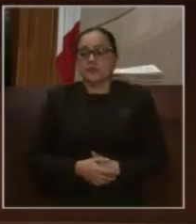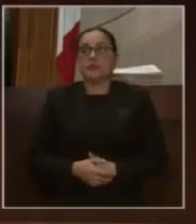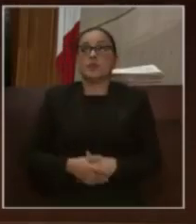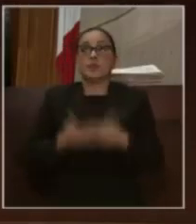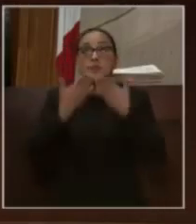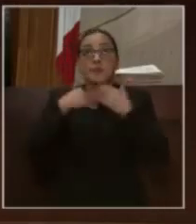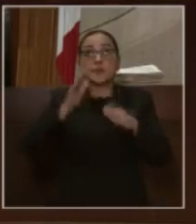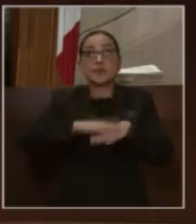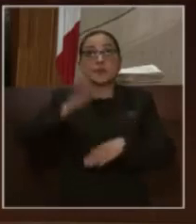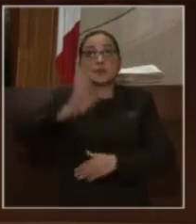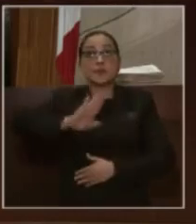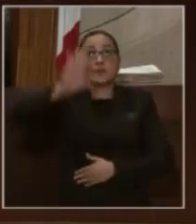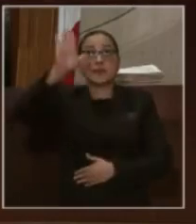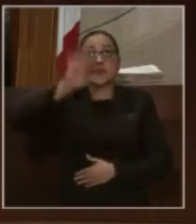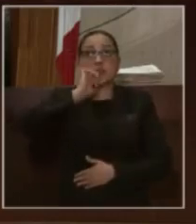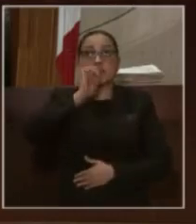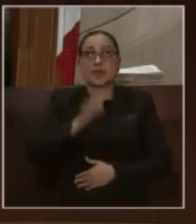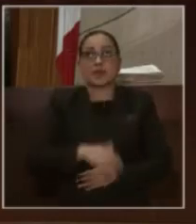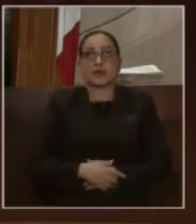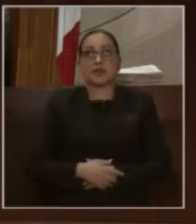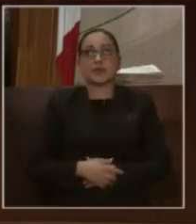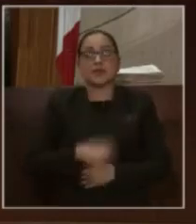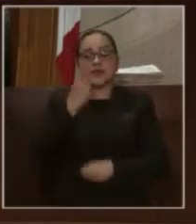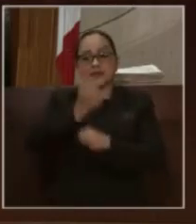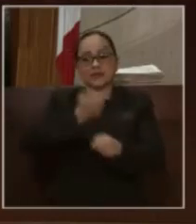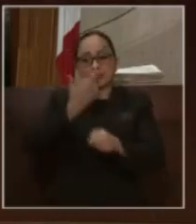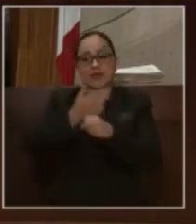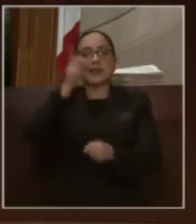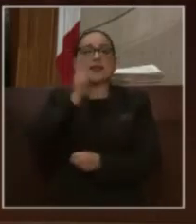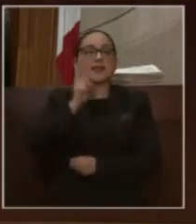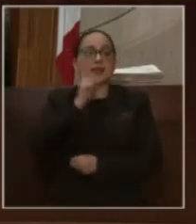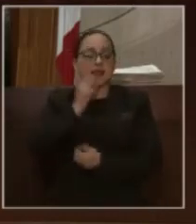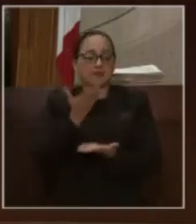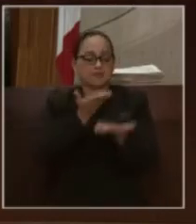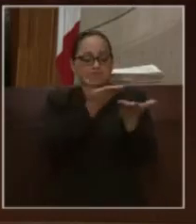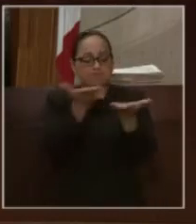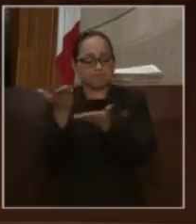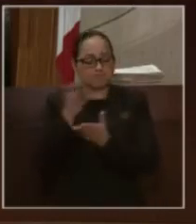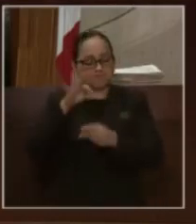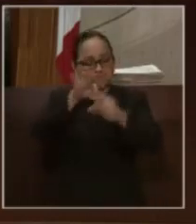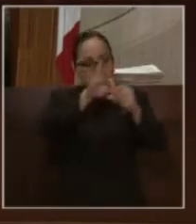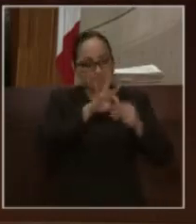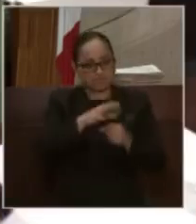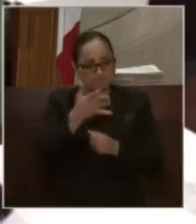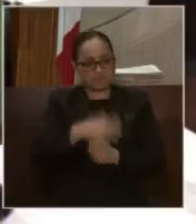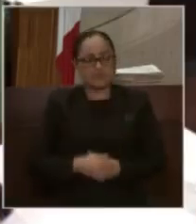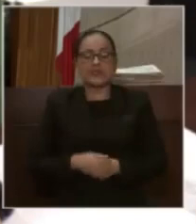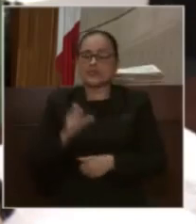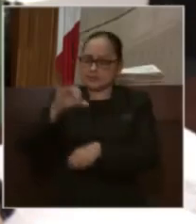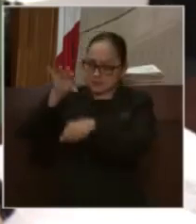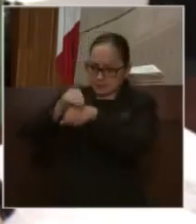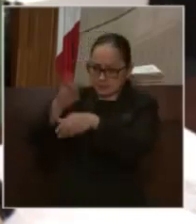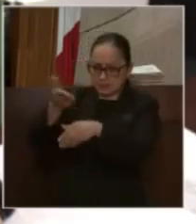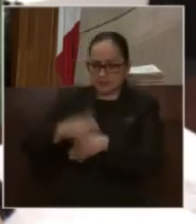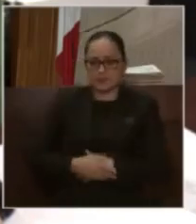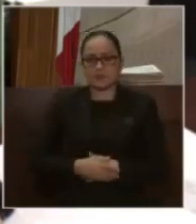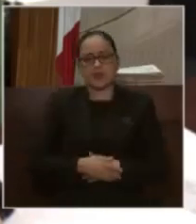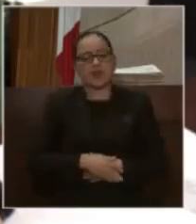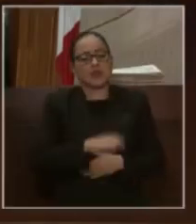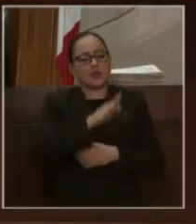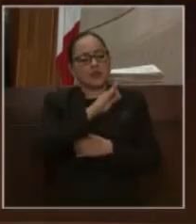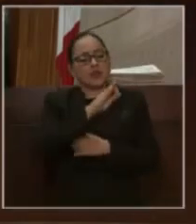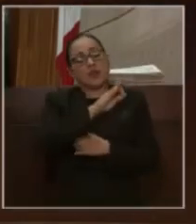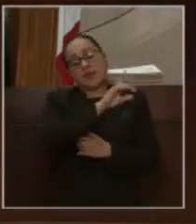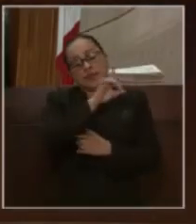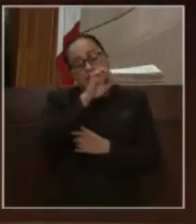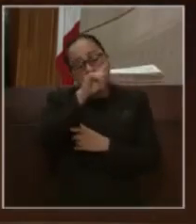Al no haber intervención alguna, Secretaria General, tome la votación que corresponda. Con su autorización, magistrada presidenta. Magistrado